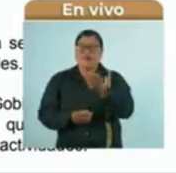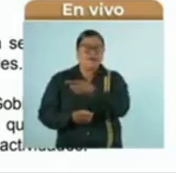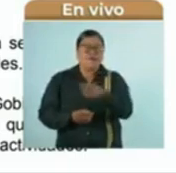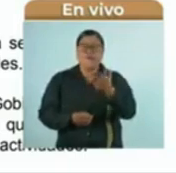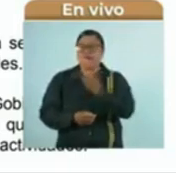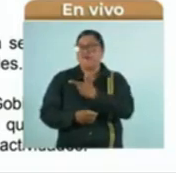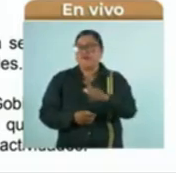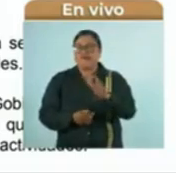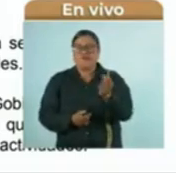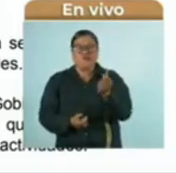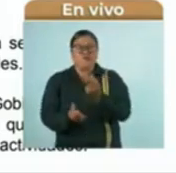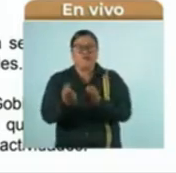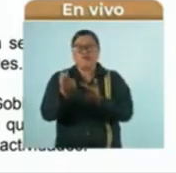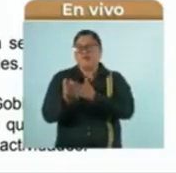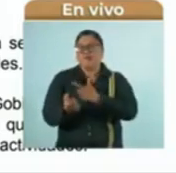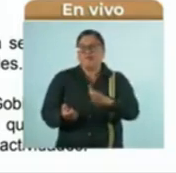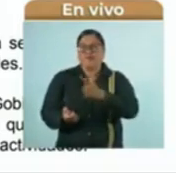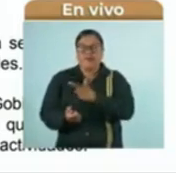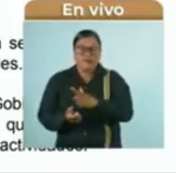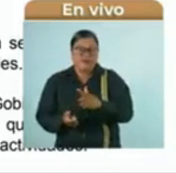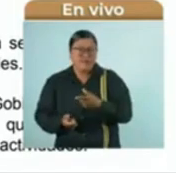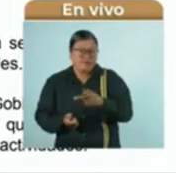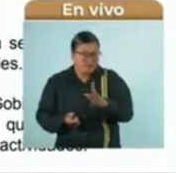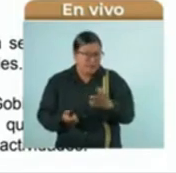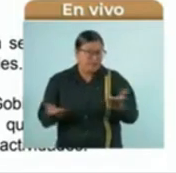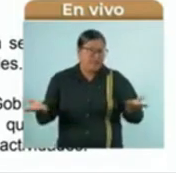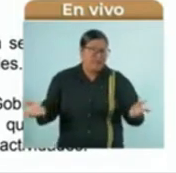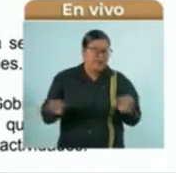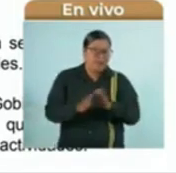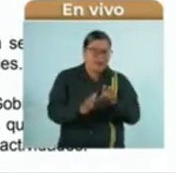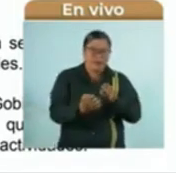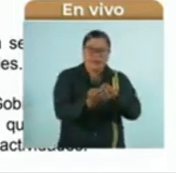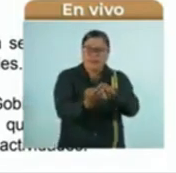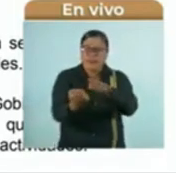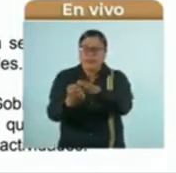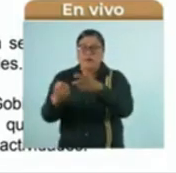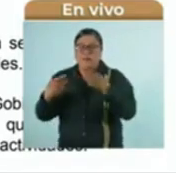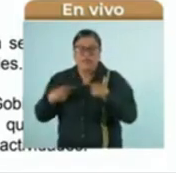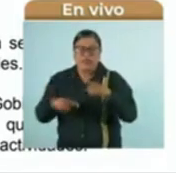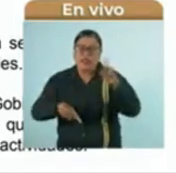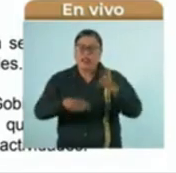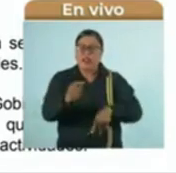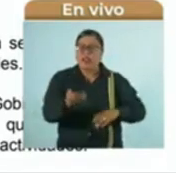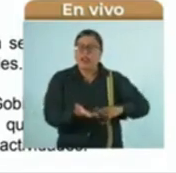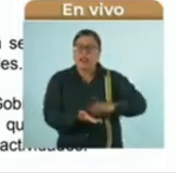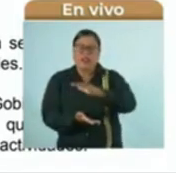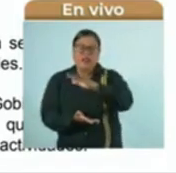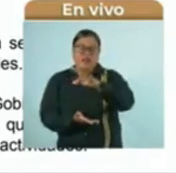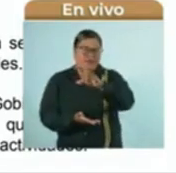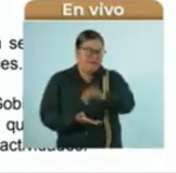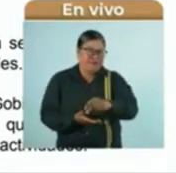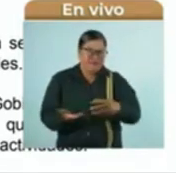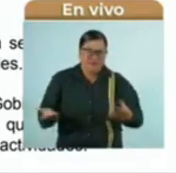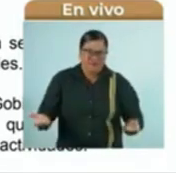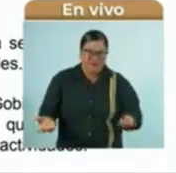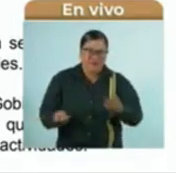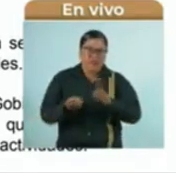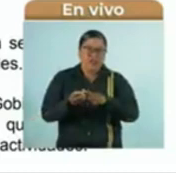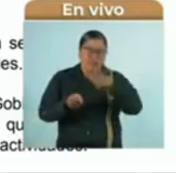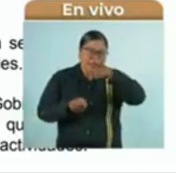gusta a algunos, pero también que no le engañen a la gente que se le va a despojar, ahí donde comen unos ostiones muy